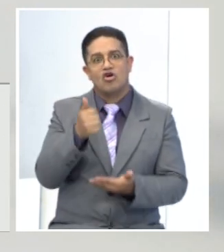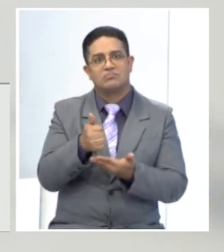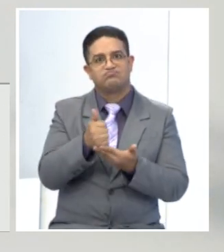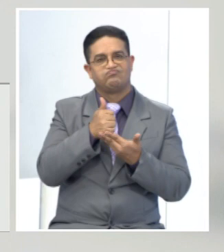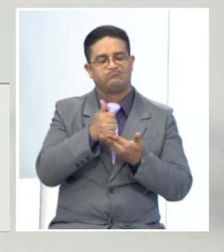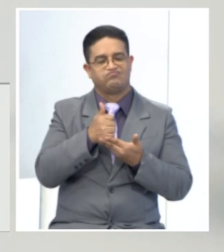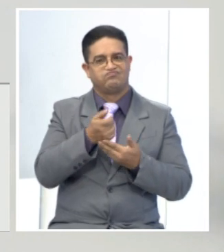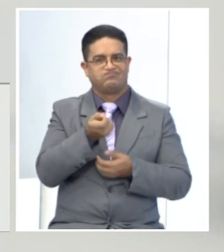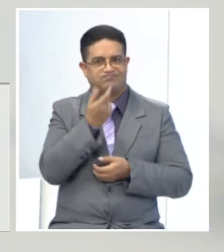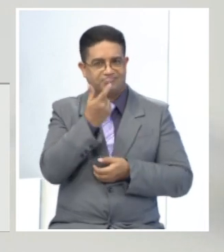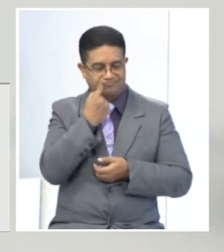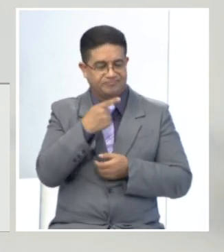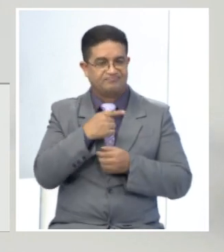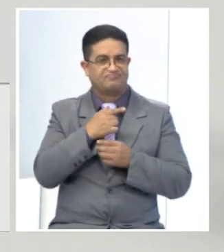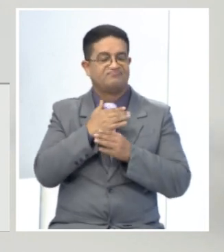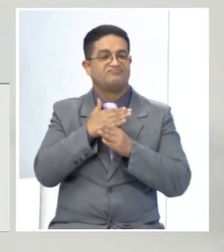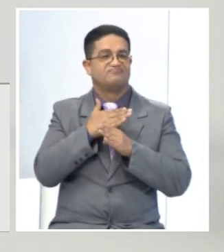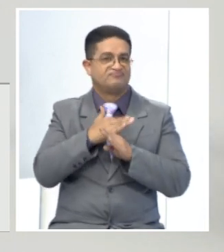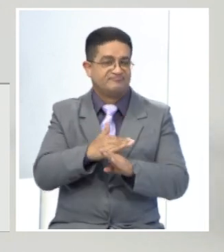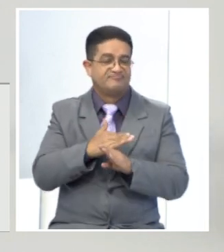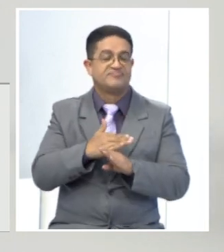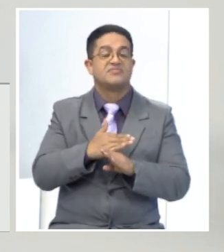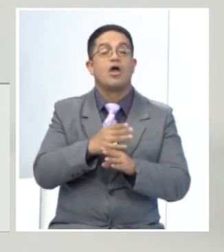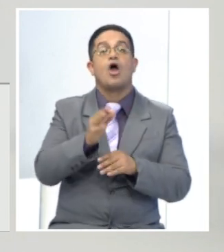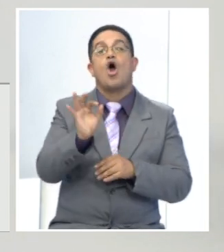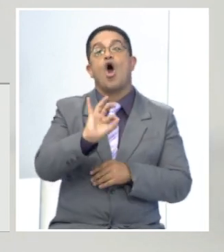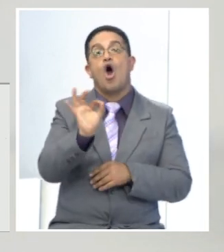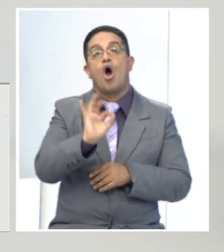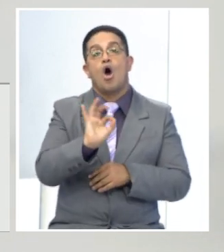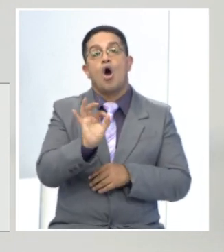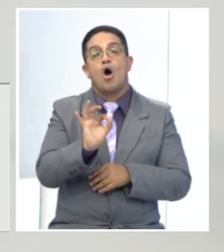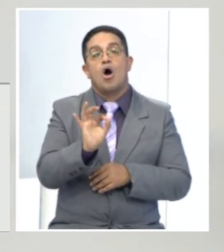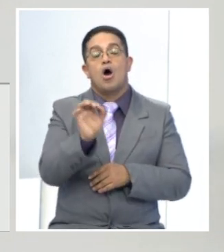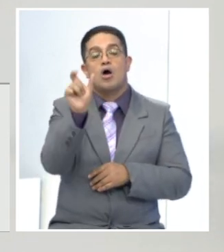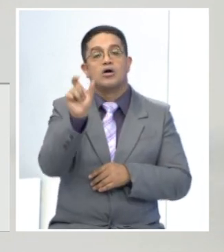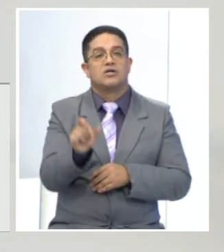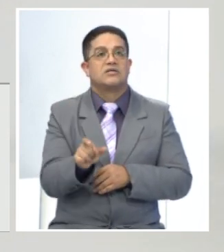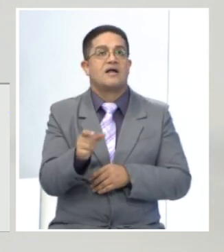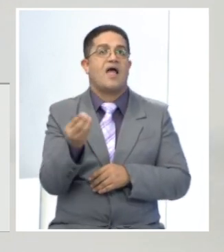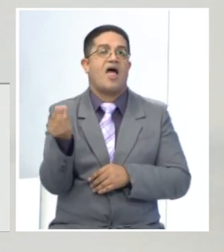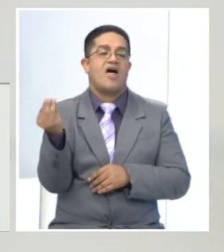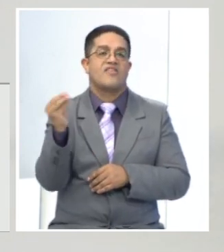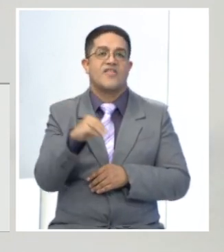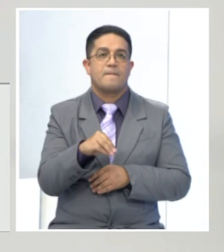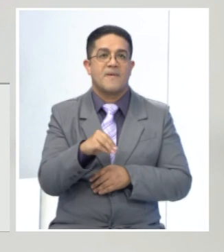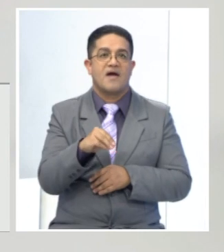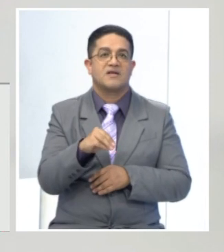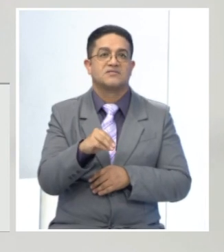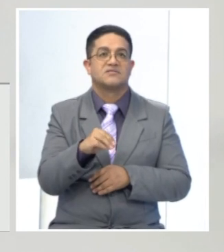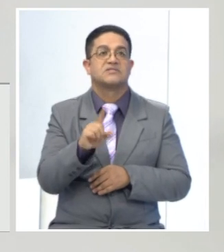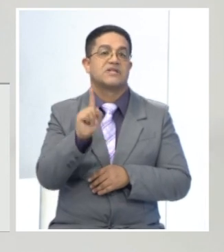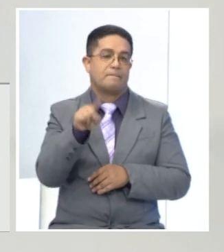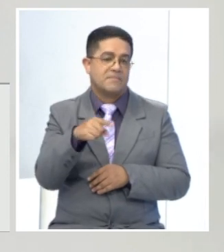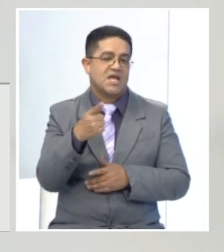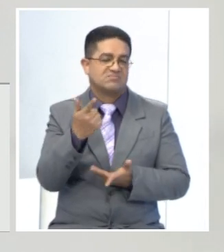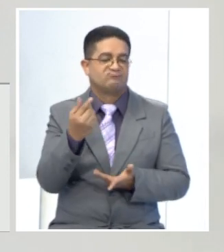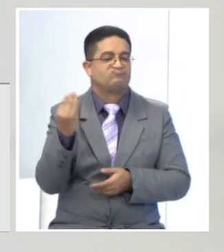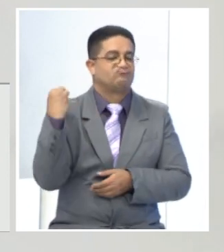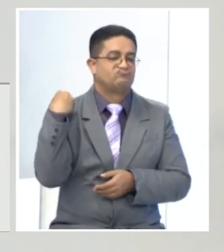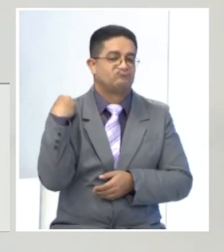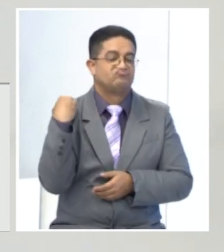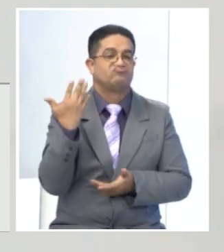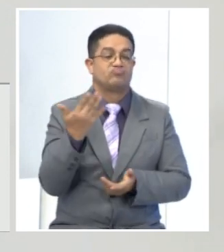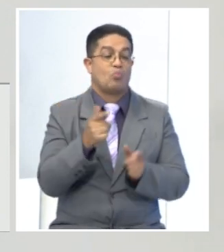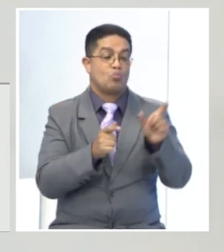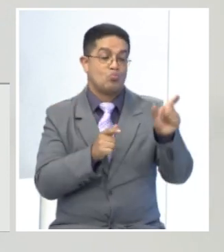alguna patología autoinmune. O en el caso tal de que, además de todo ello, te esté llamando la atención, por ejemplo, que eres